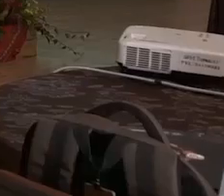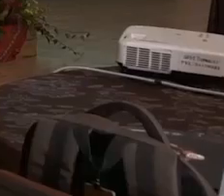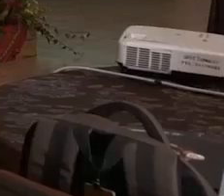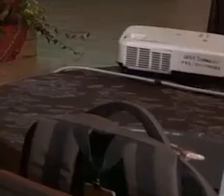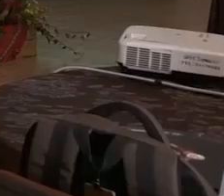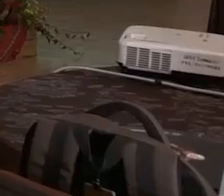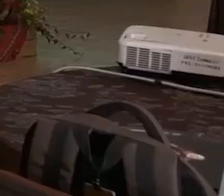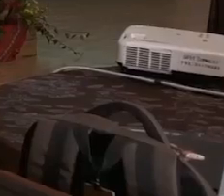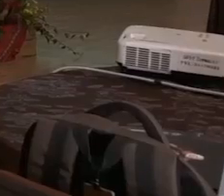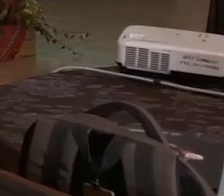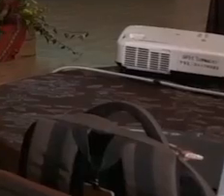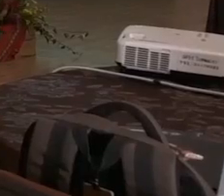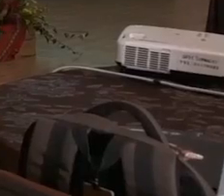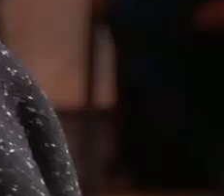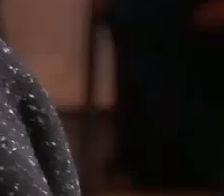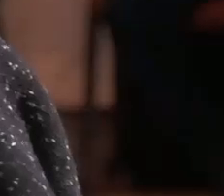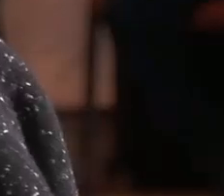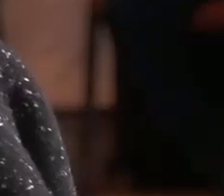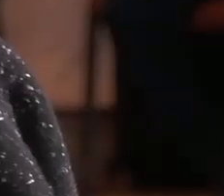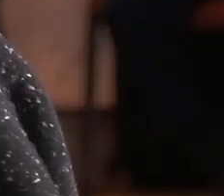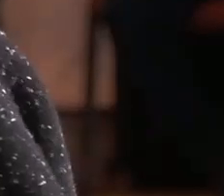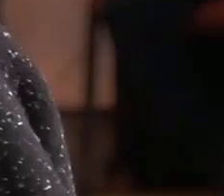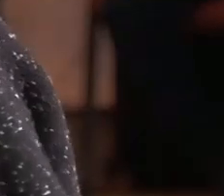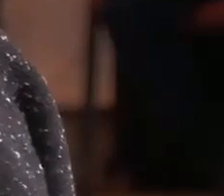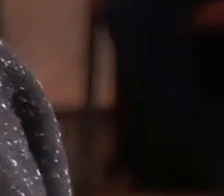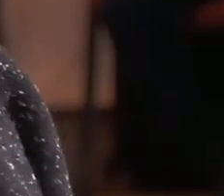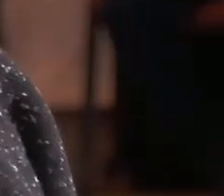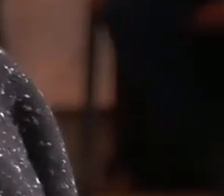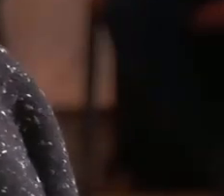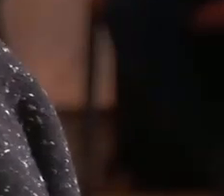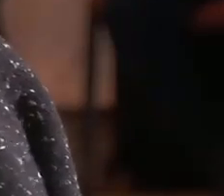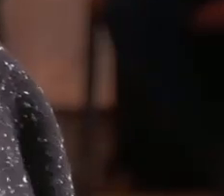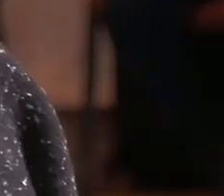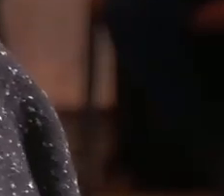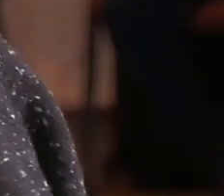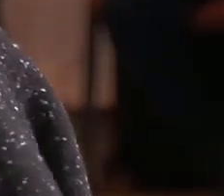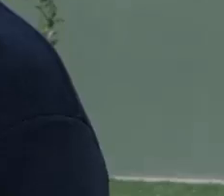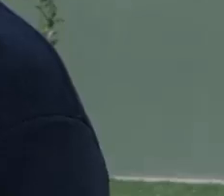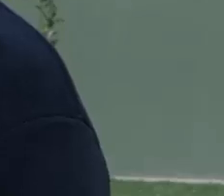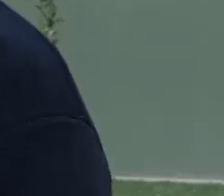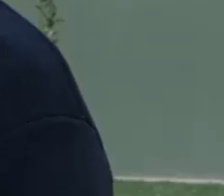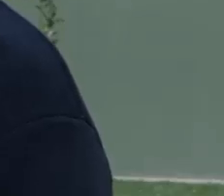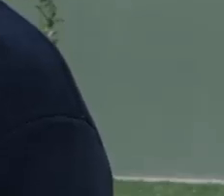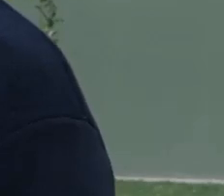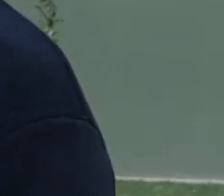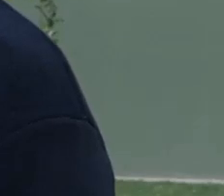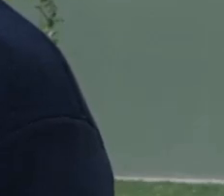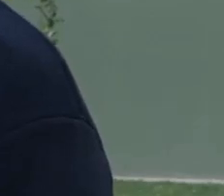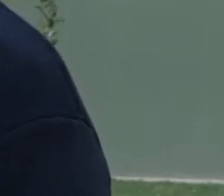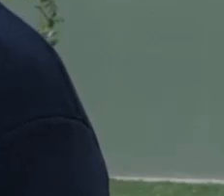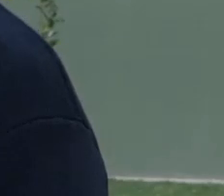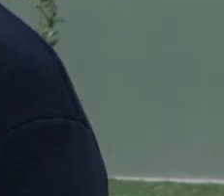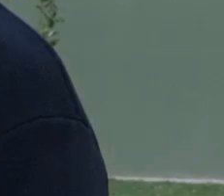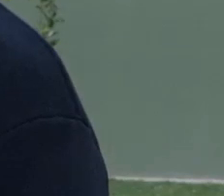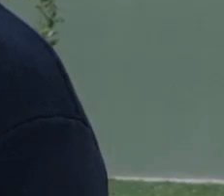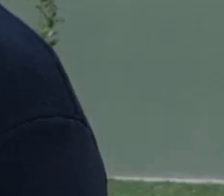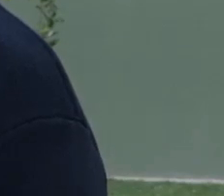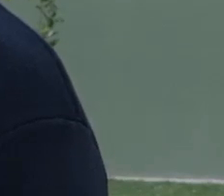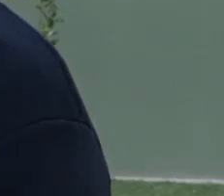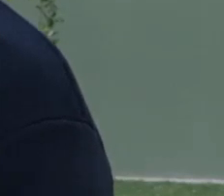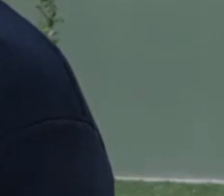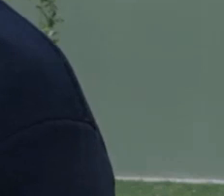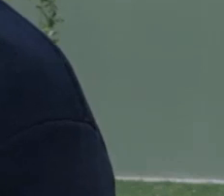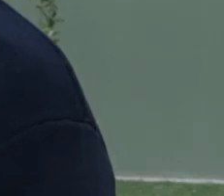para el encuentro propiamente de ministros de educación. Y esperamos de acá poder tener recomendaciones de